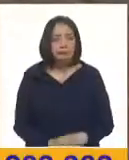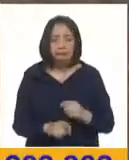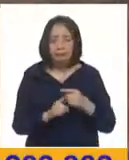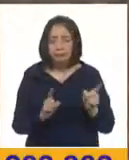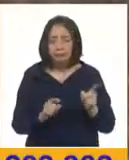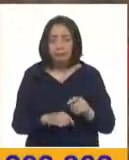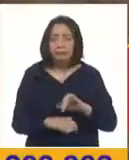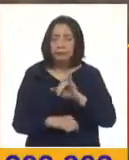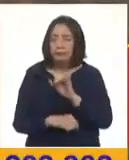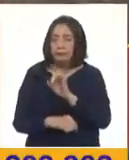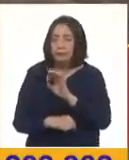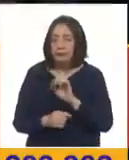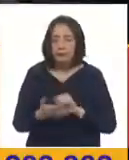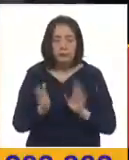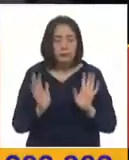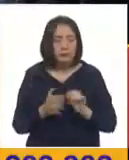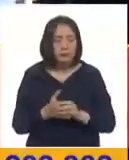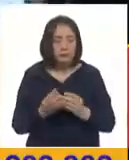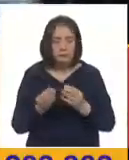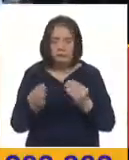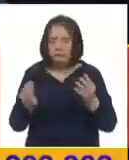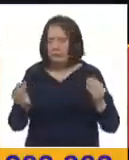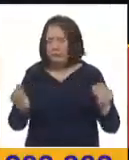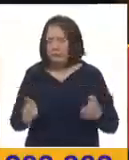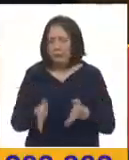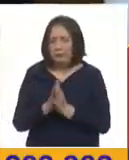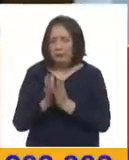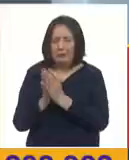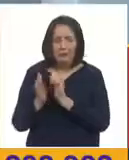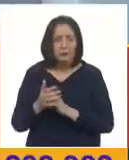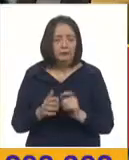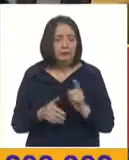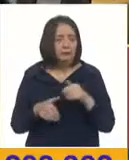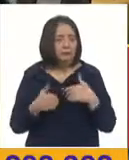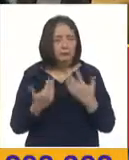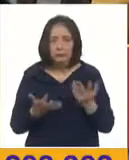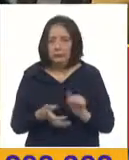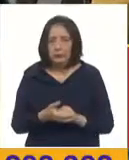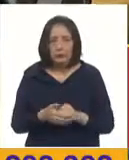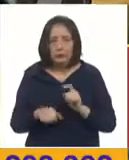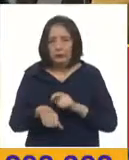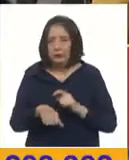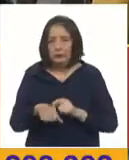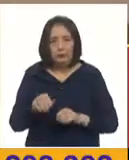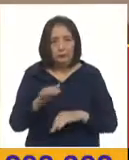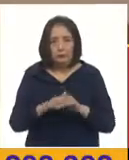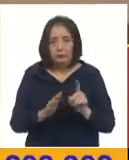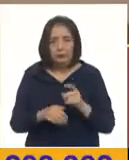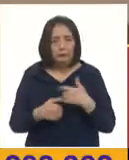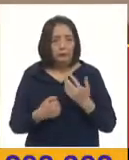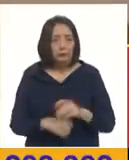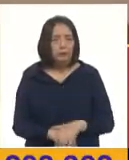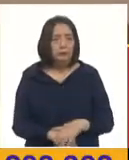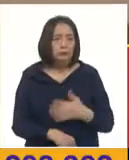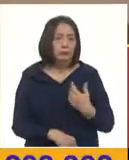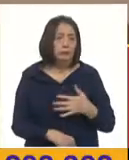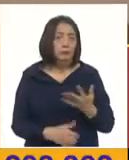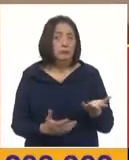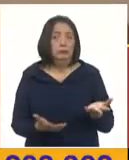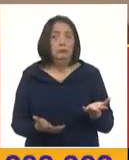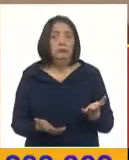embargo jáuregui explicó que debido a la enorme cantidad de solicitudes no podrán cumplir con los plazos es una situación totalmente